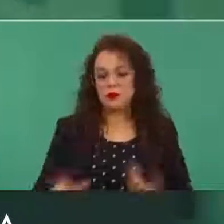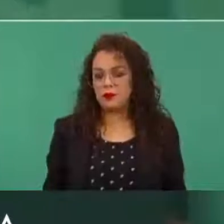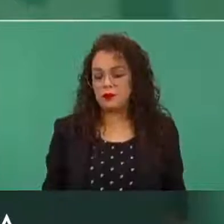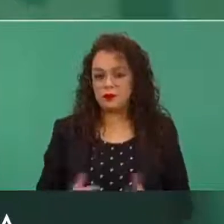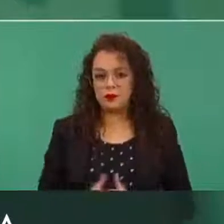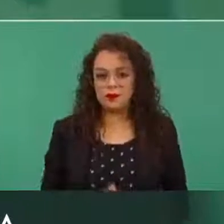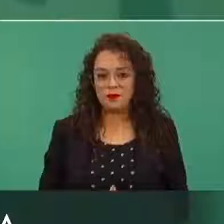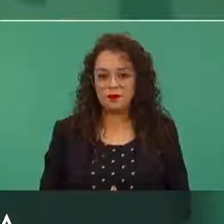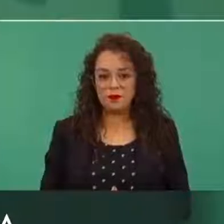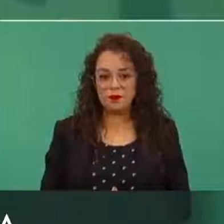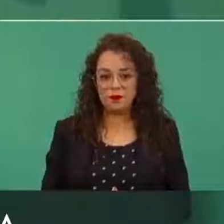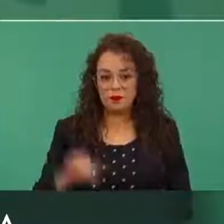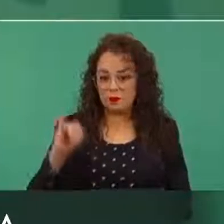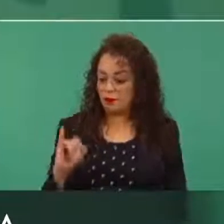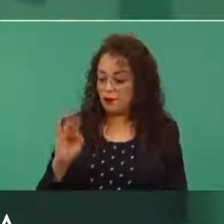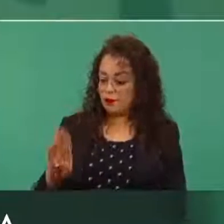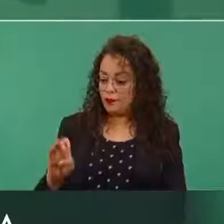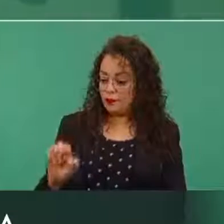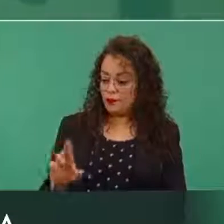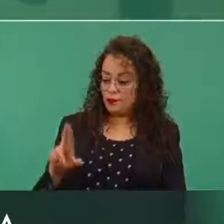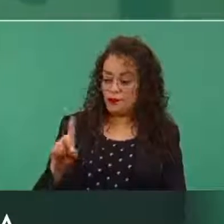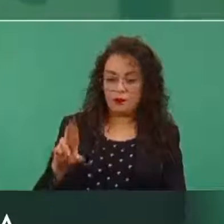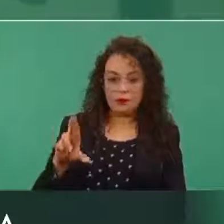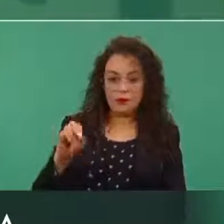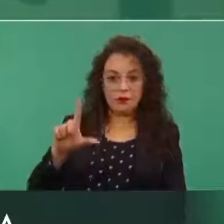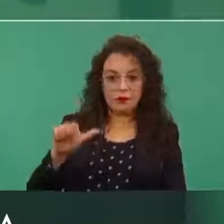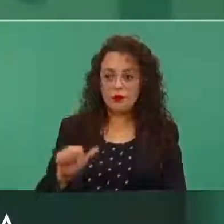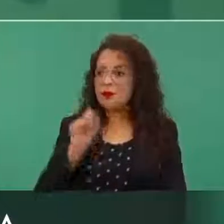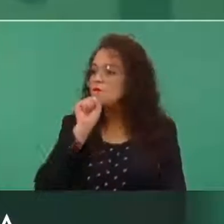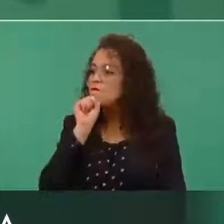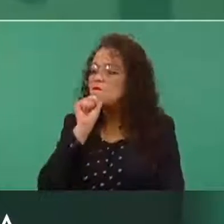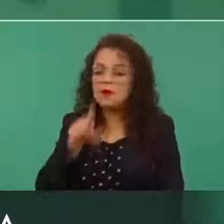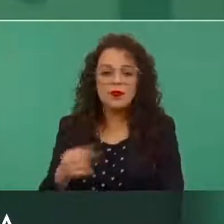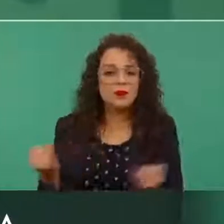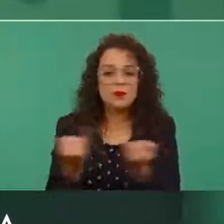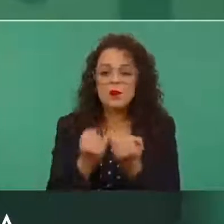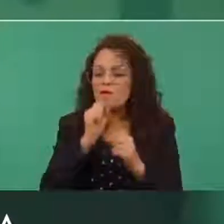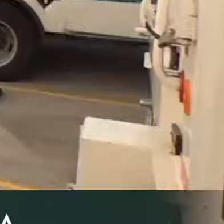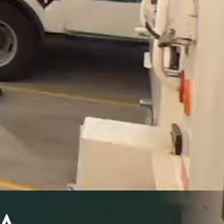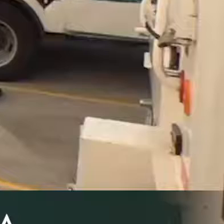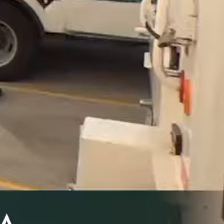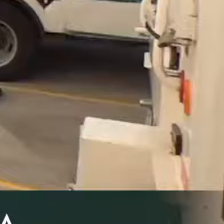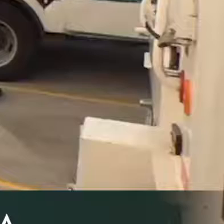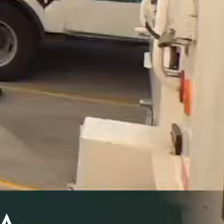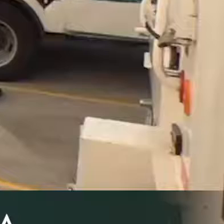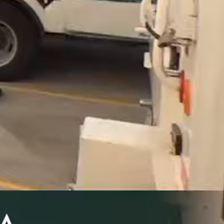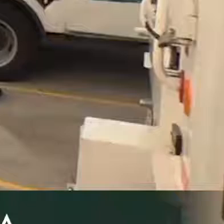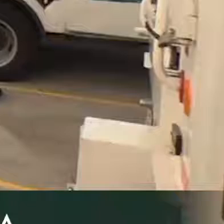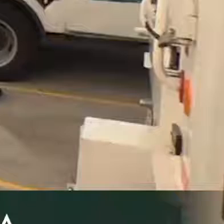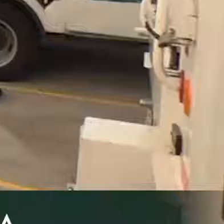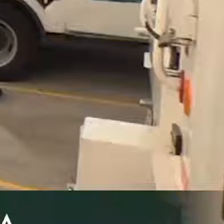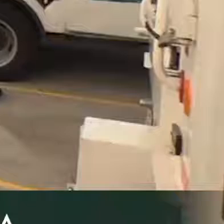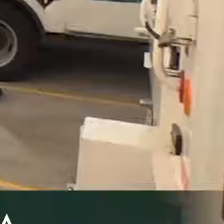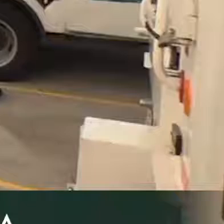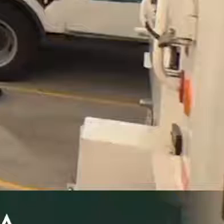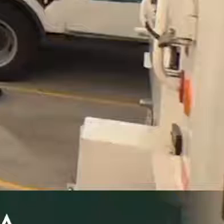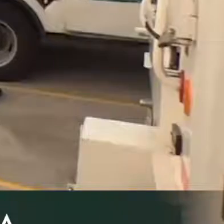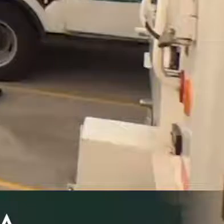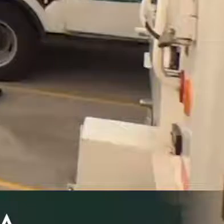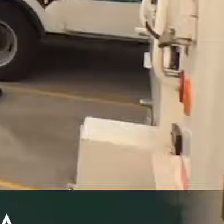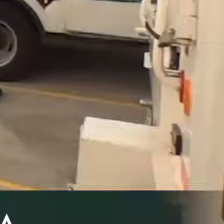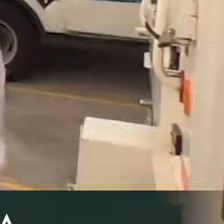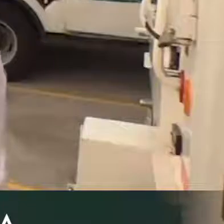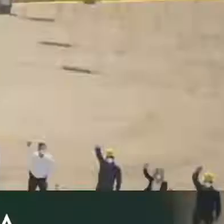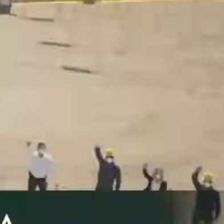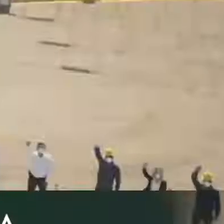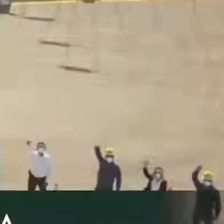México, Estados Unidos y Canadá. Dijo que por el contrario, la iniciativa fomenta la inversión y dará a México más ventajas